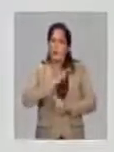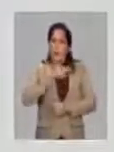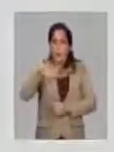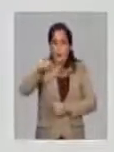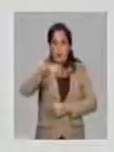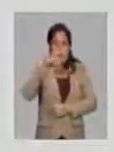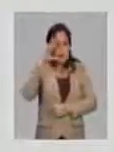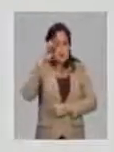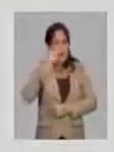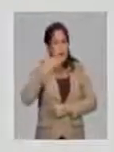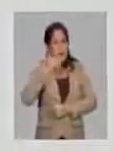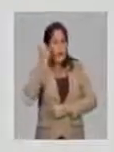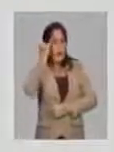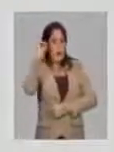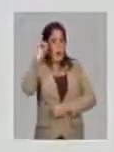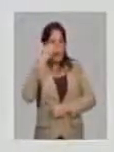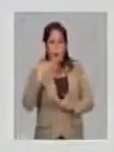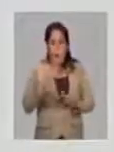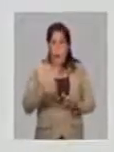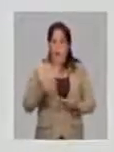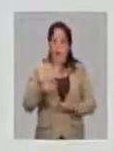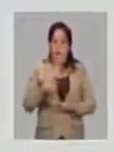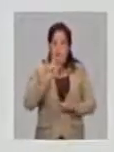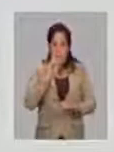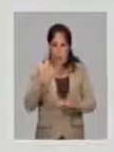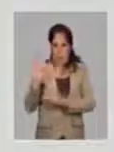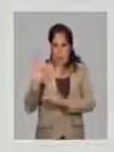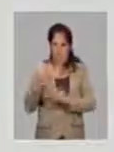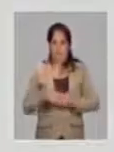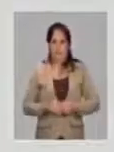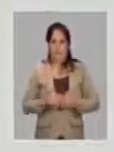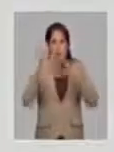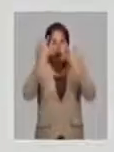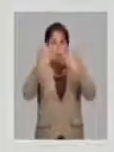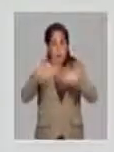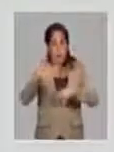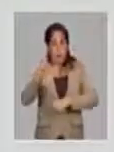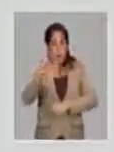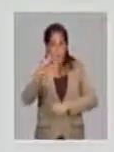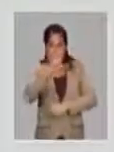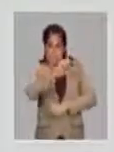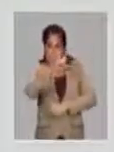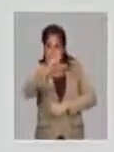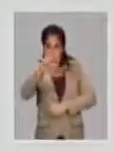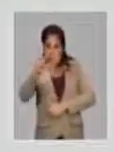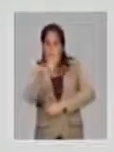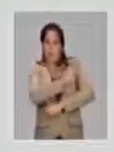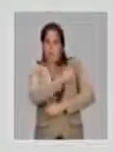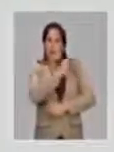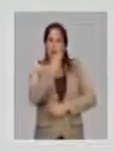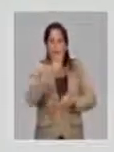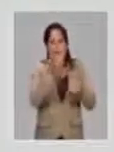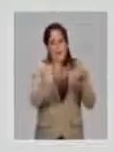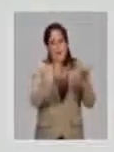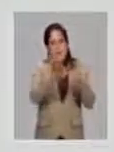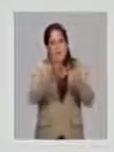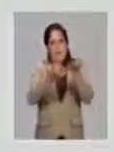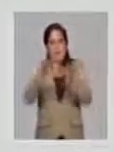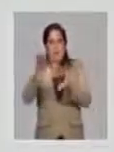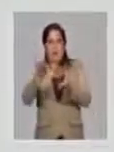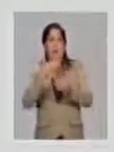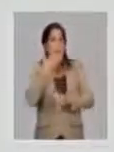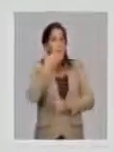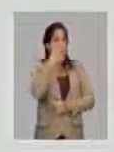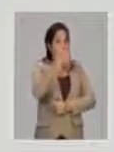quiero que se lleven la idea. Cuando los que producen vacunas tienen que tener un balance, siempre hay un